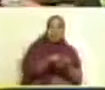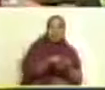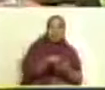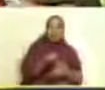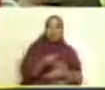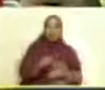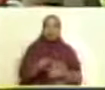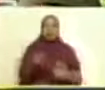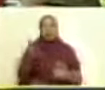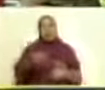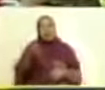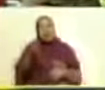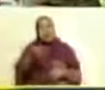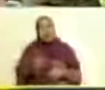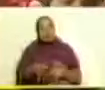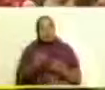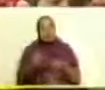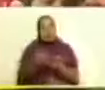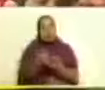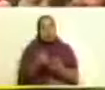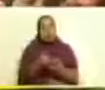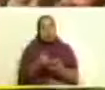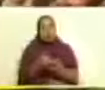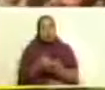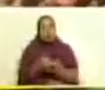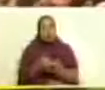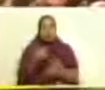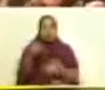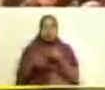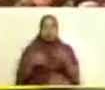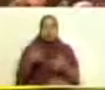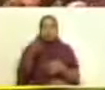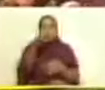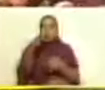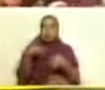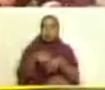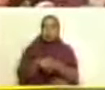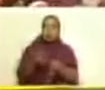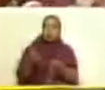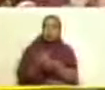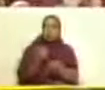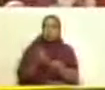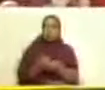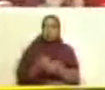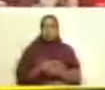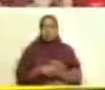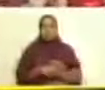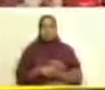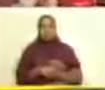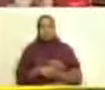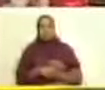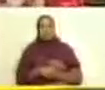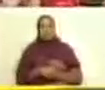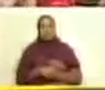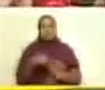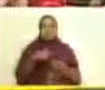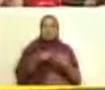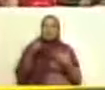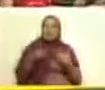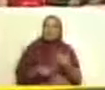Es verdad que al inicio hubo una intención de banalizar la